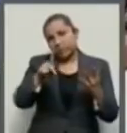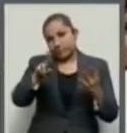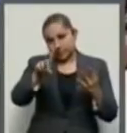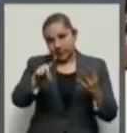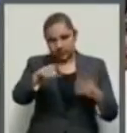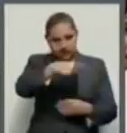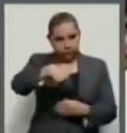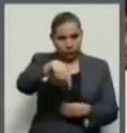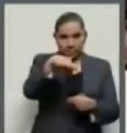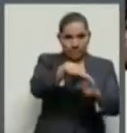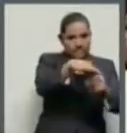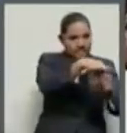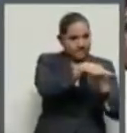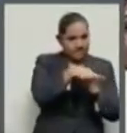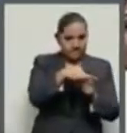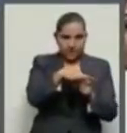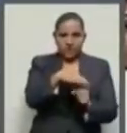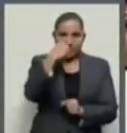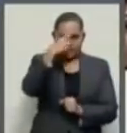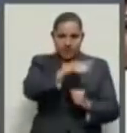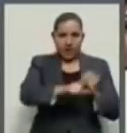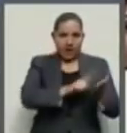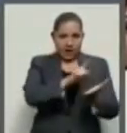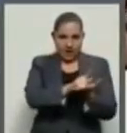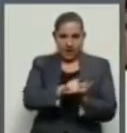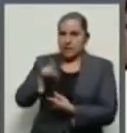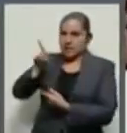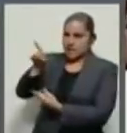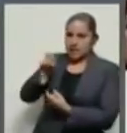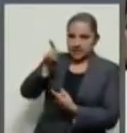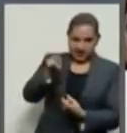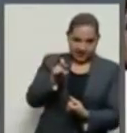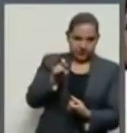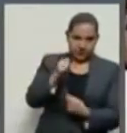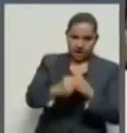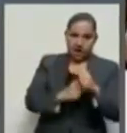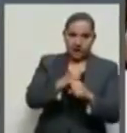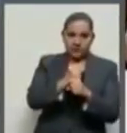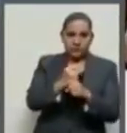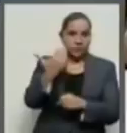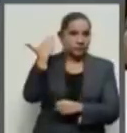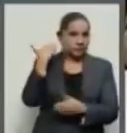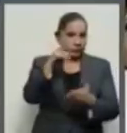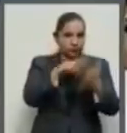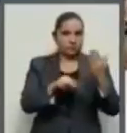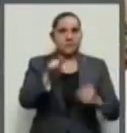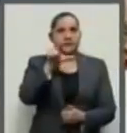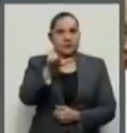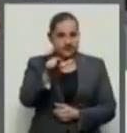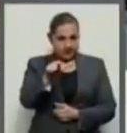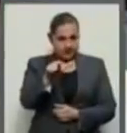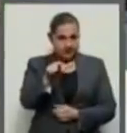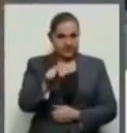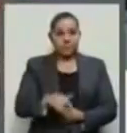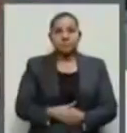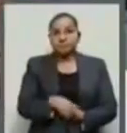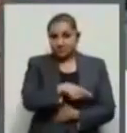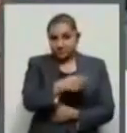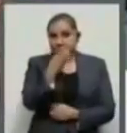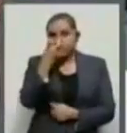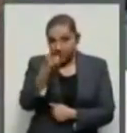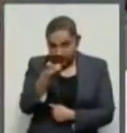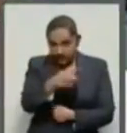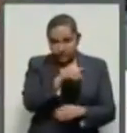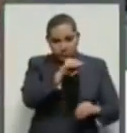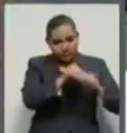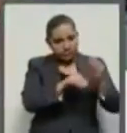PRD, votaron la Ley de Ingresos 2017, donde adelantaban en